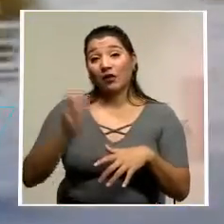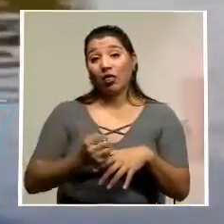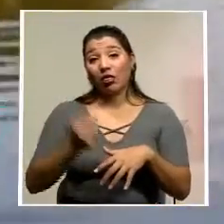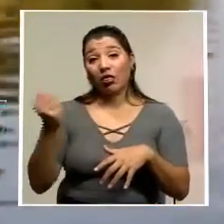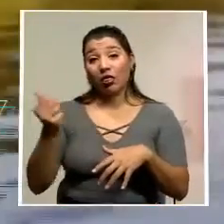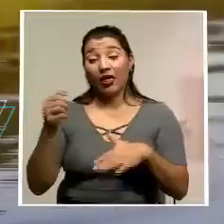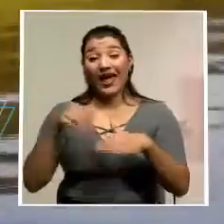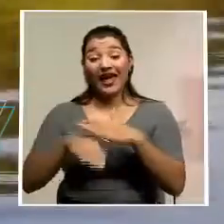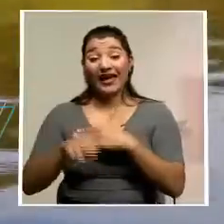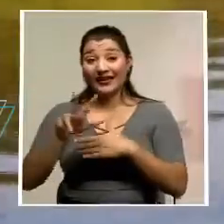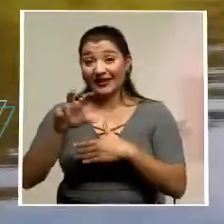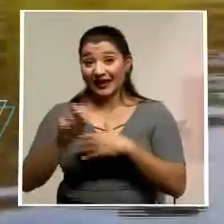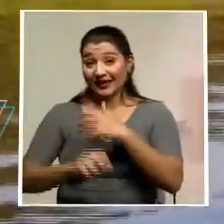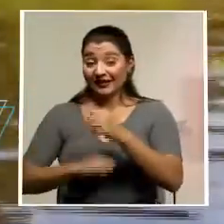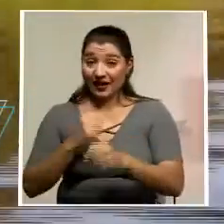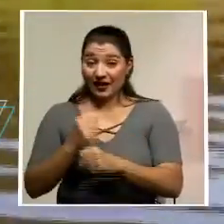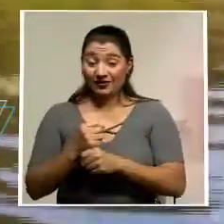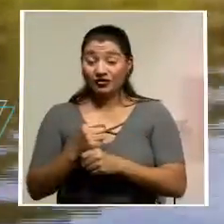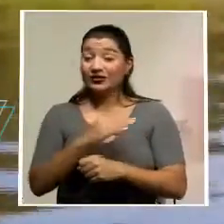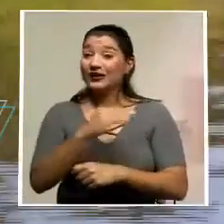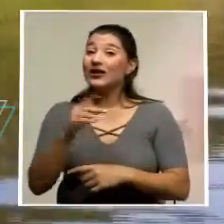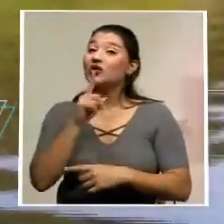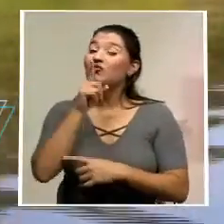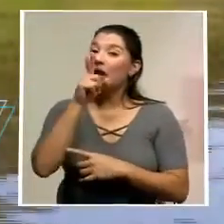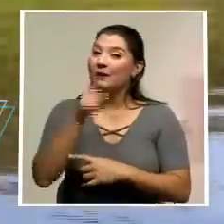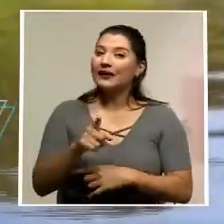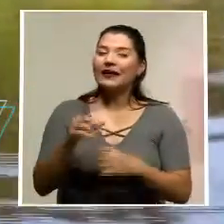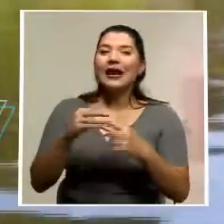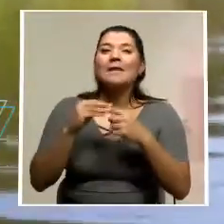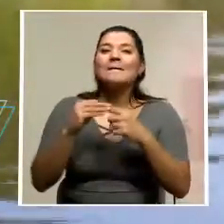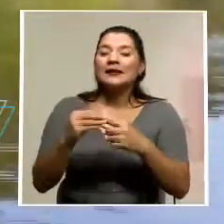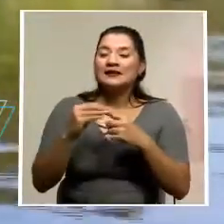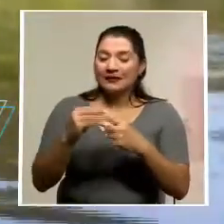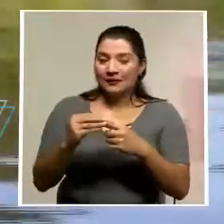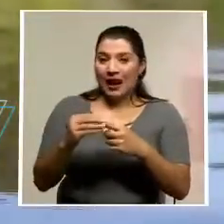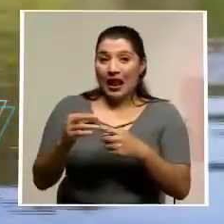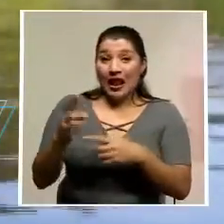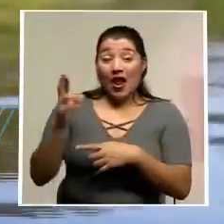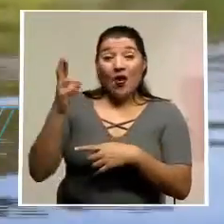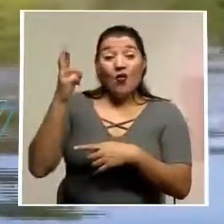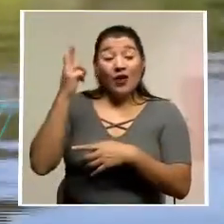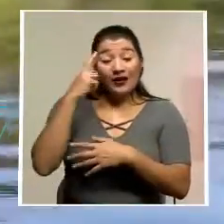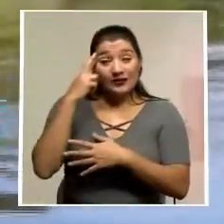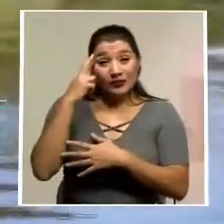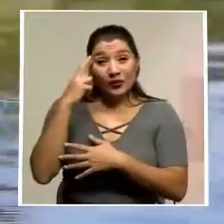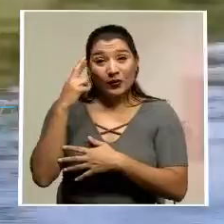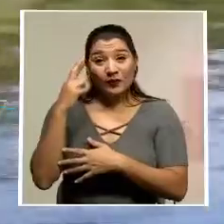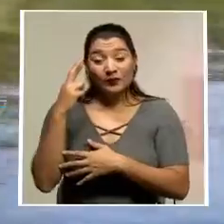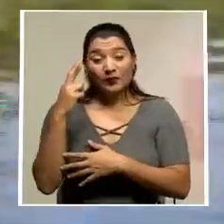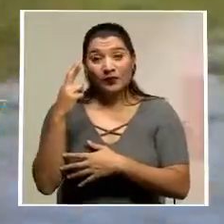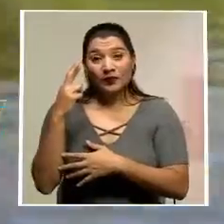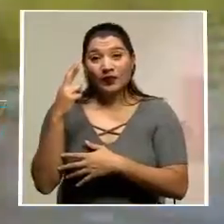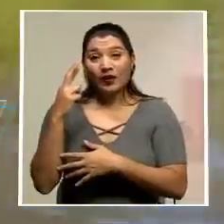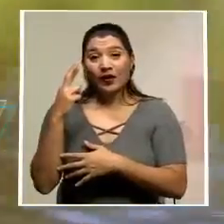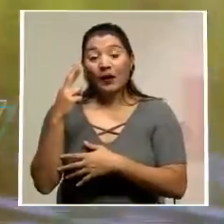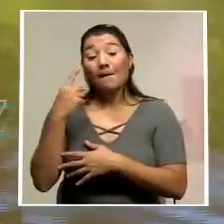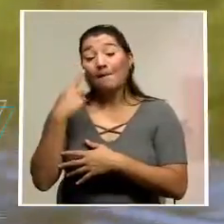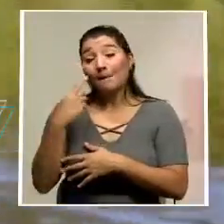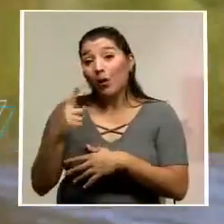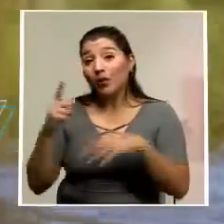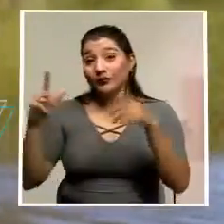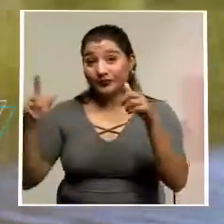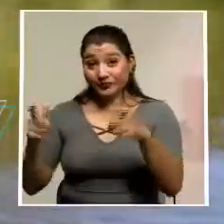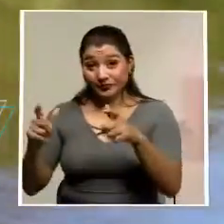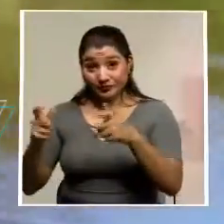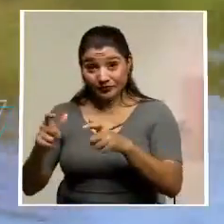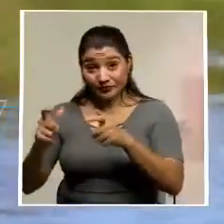años. Y realmente el principal factor que ha contribuido al declive